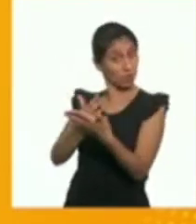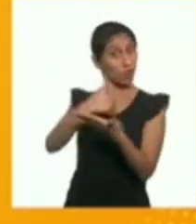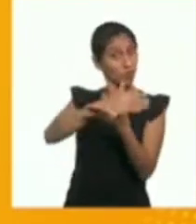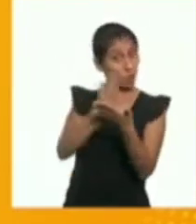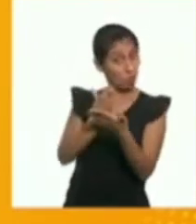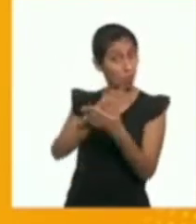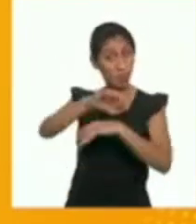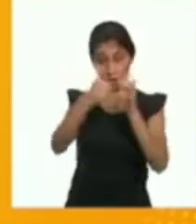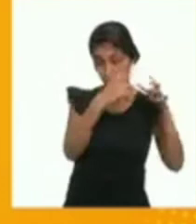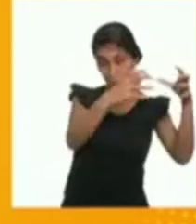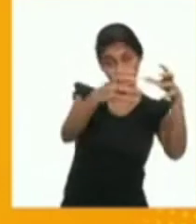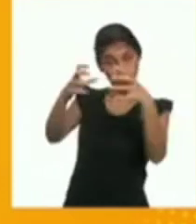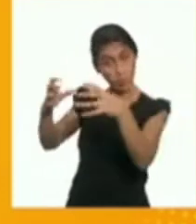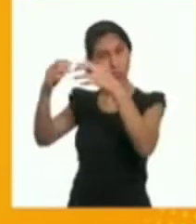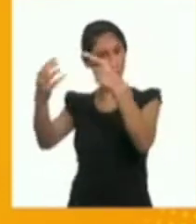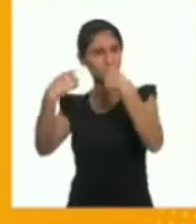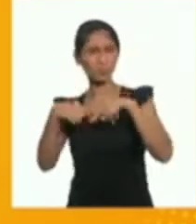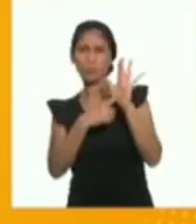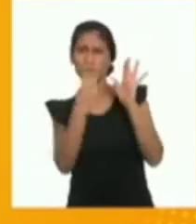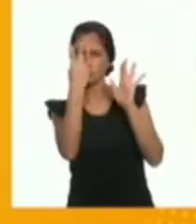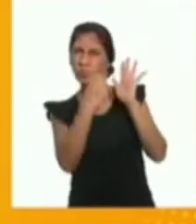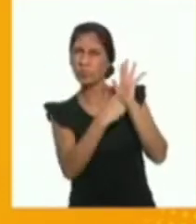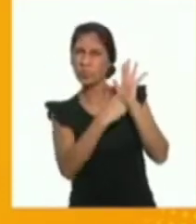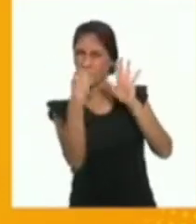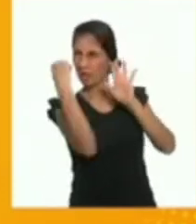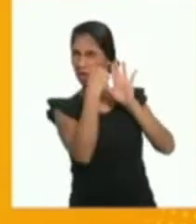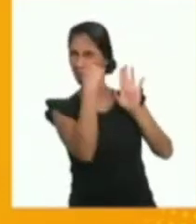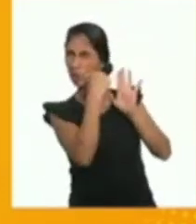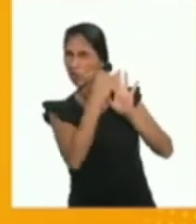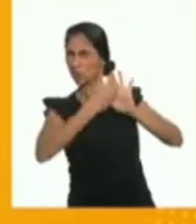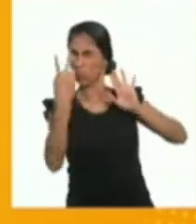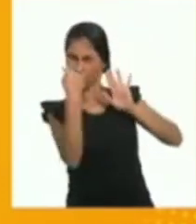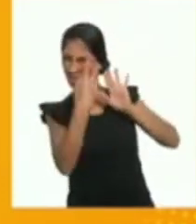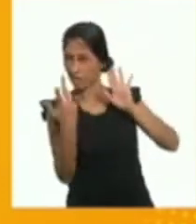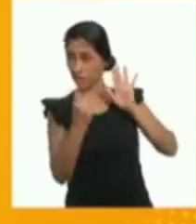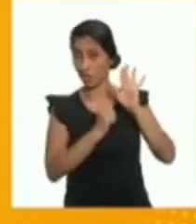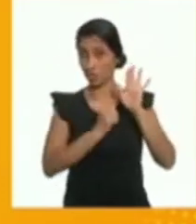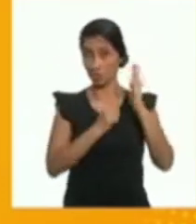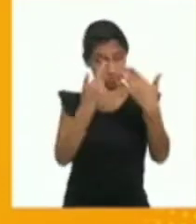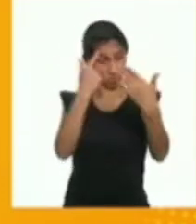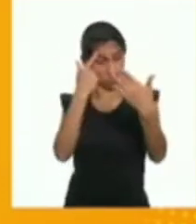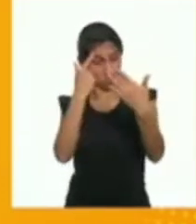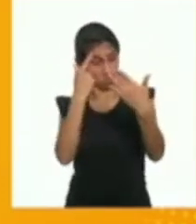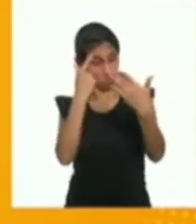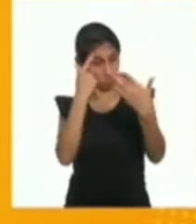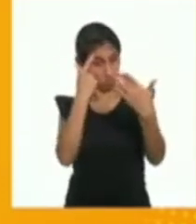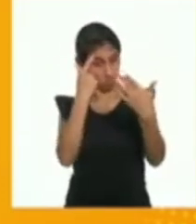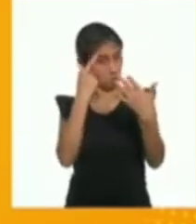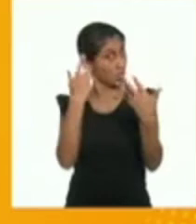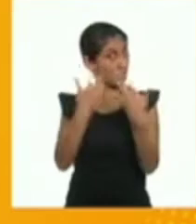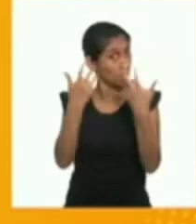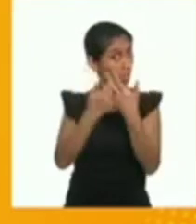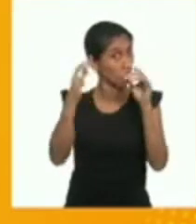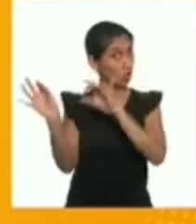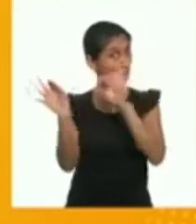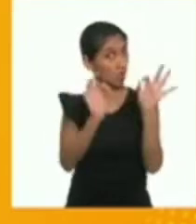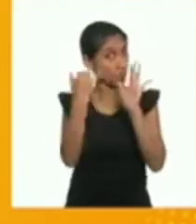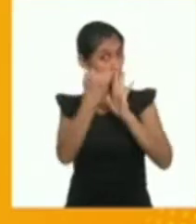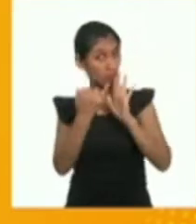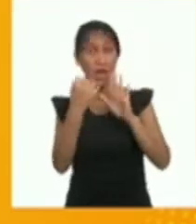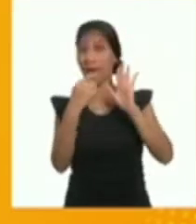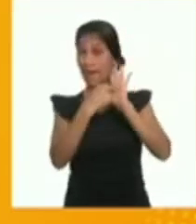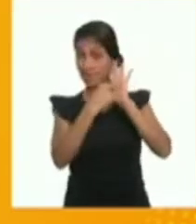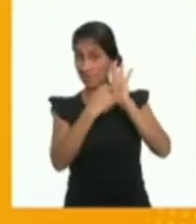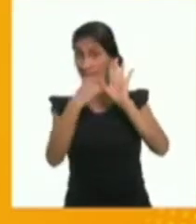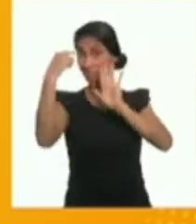olla común para la comunidad. ¿Cómo percibes el fondo en esta imagen? ¿Sientes que tiene el mismo peso que la figura? Al fondo